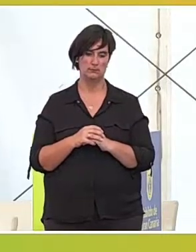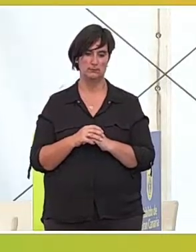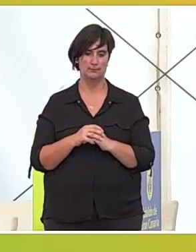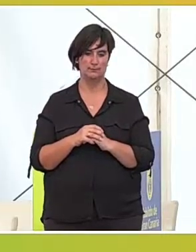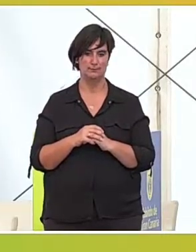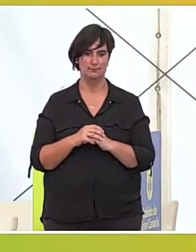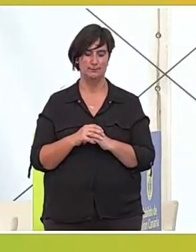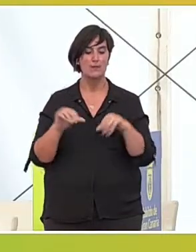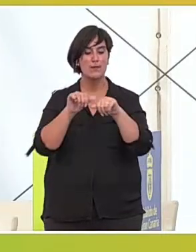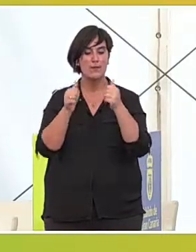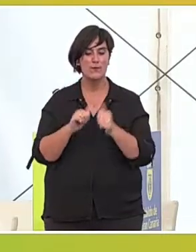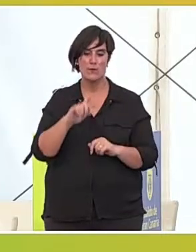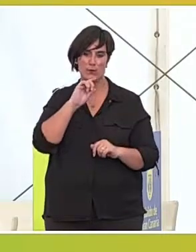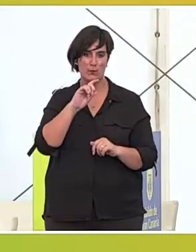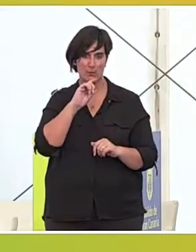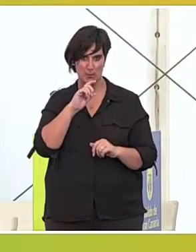¿Cómo irían?